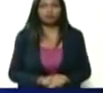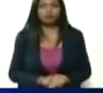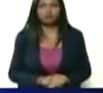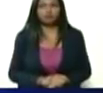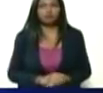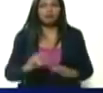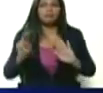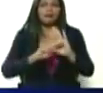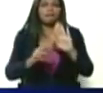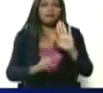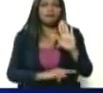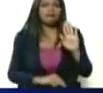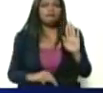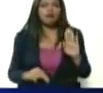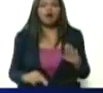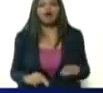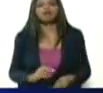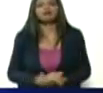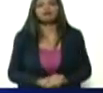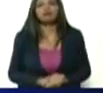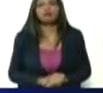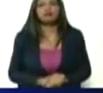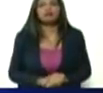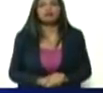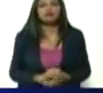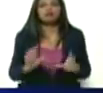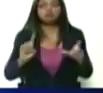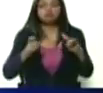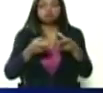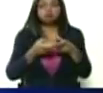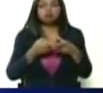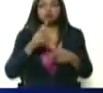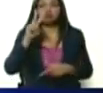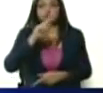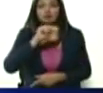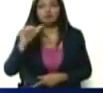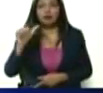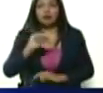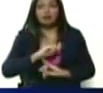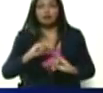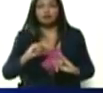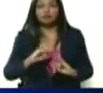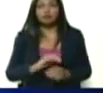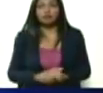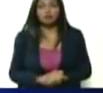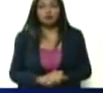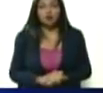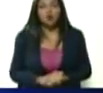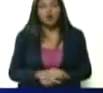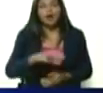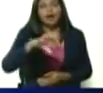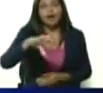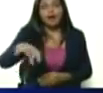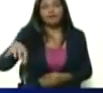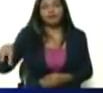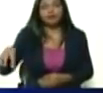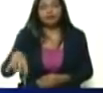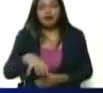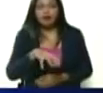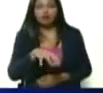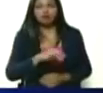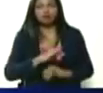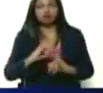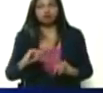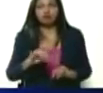la norma de la cuarentena obligatoria por 2 semanas en los estados receptores de